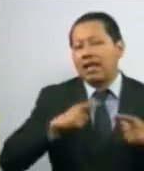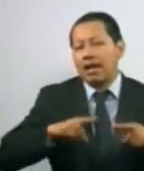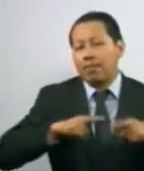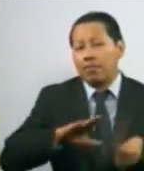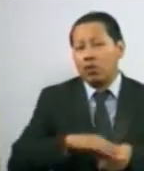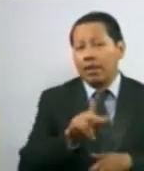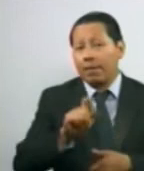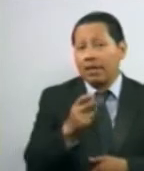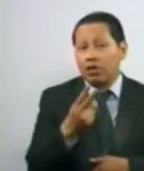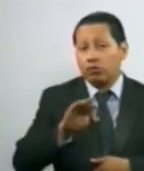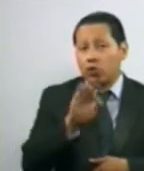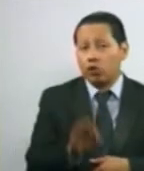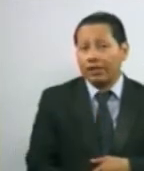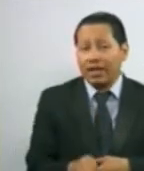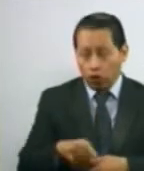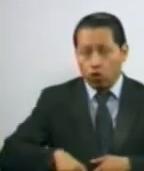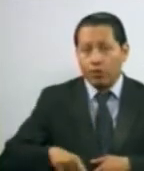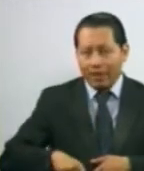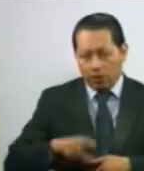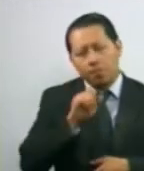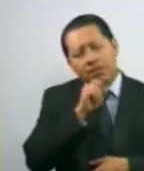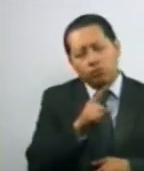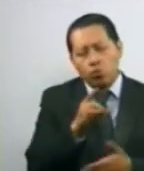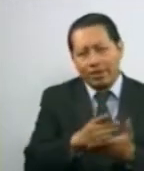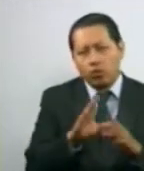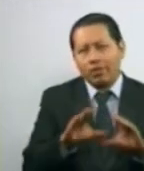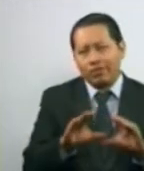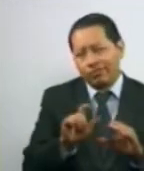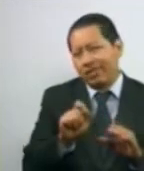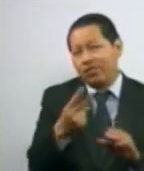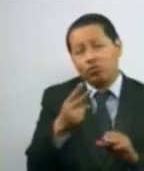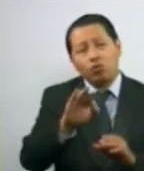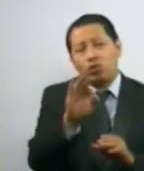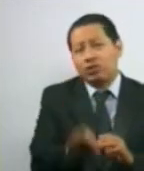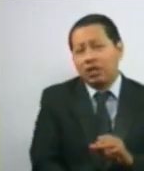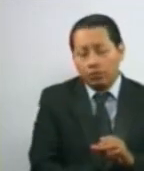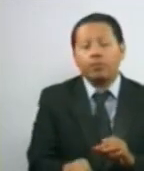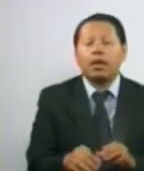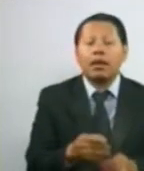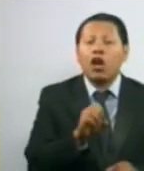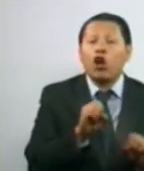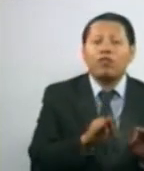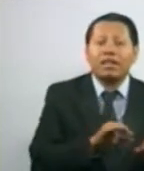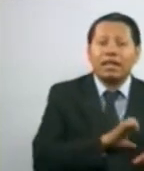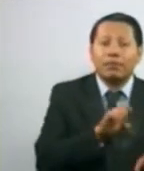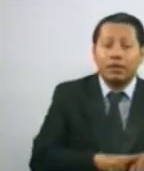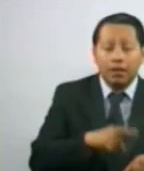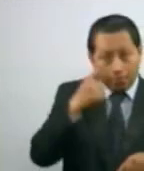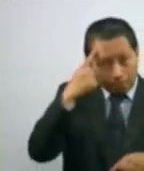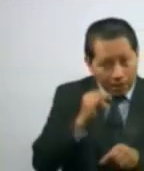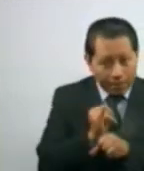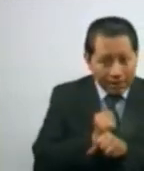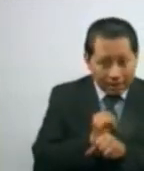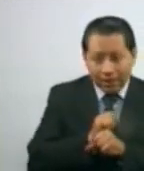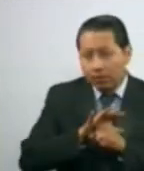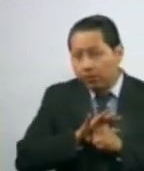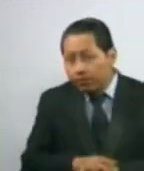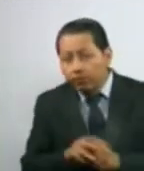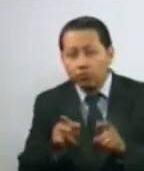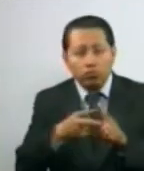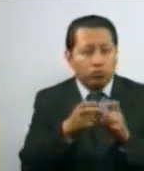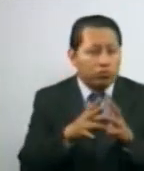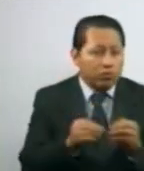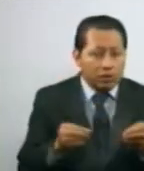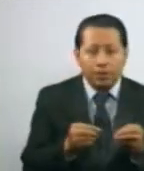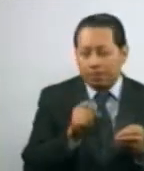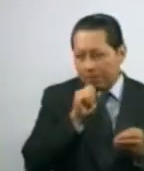el 22% de la fuerza del Estado está capacitado. Por lo tanto, la Oficina Especial para investigar la represión y desaparición forzada